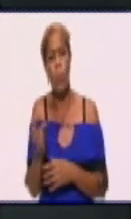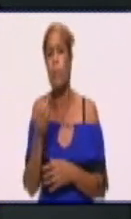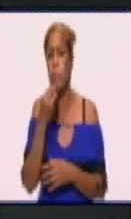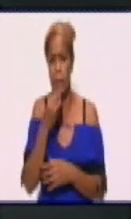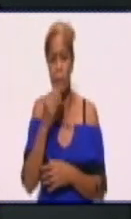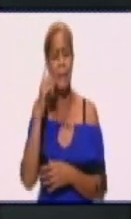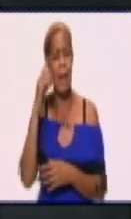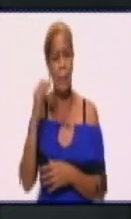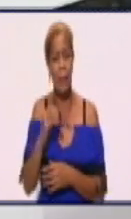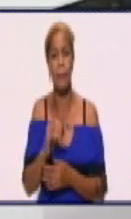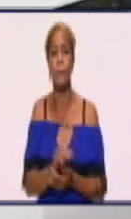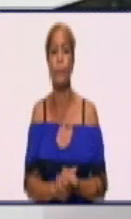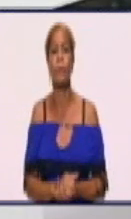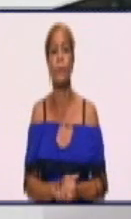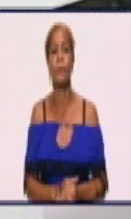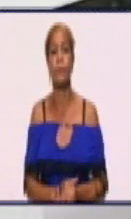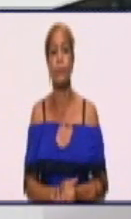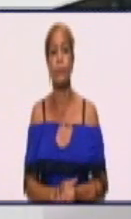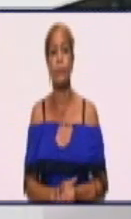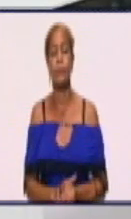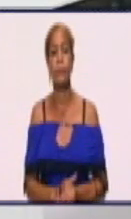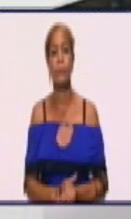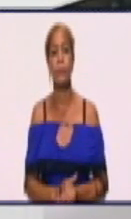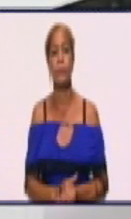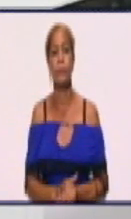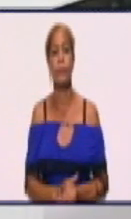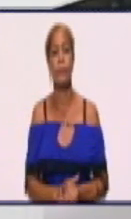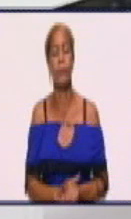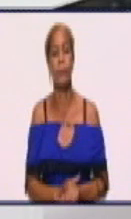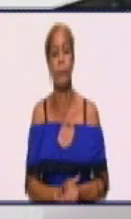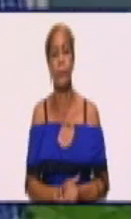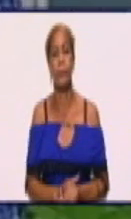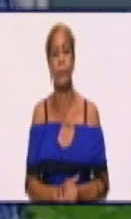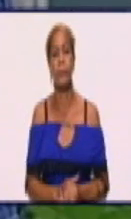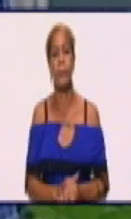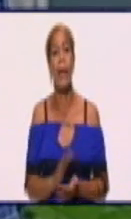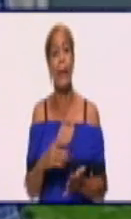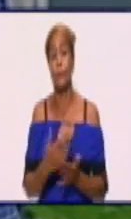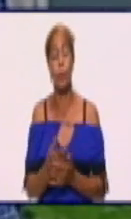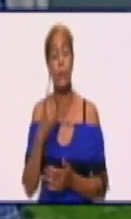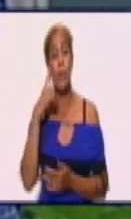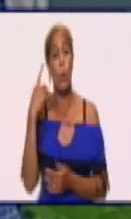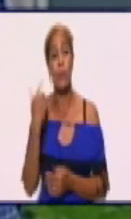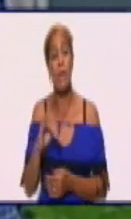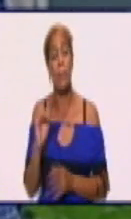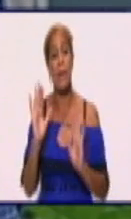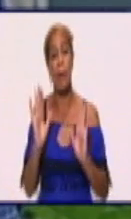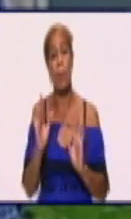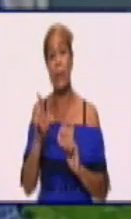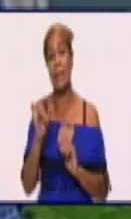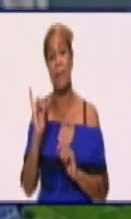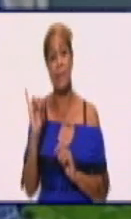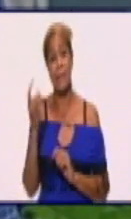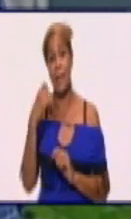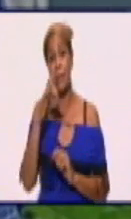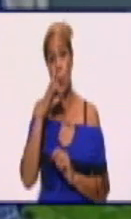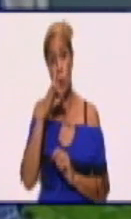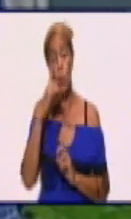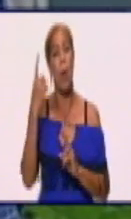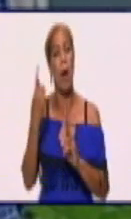tiene el cliente para que bueno incluso no sabíamos que desde el 16 de junio había esta nueva versión